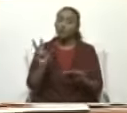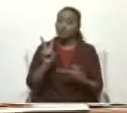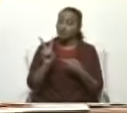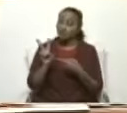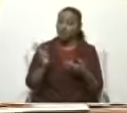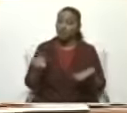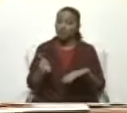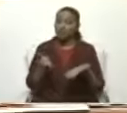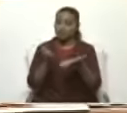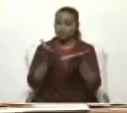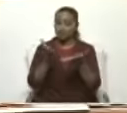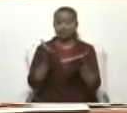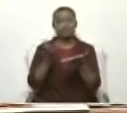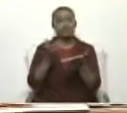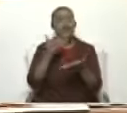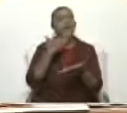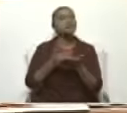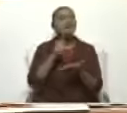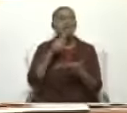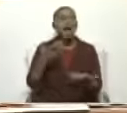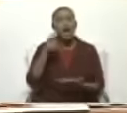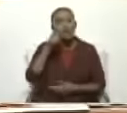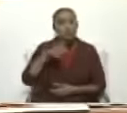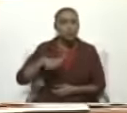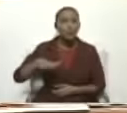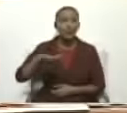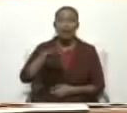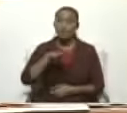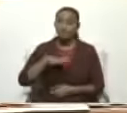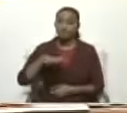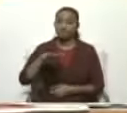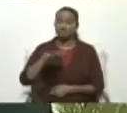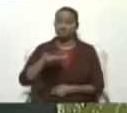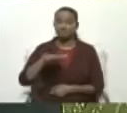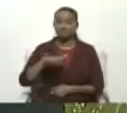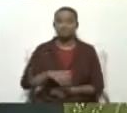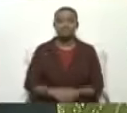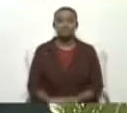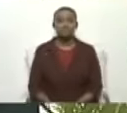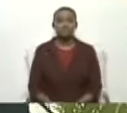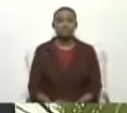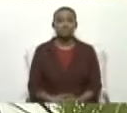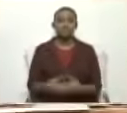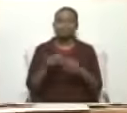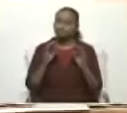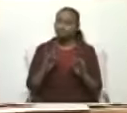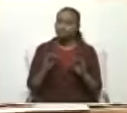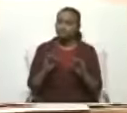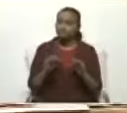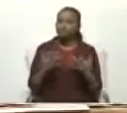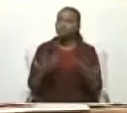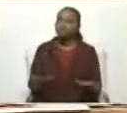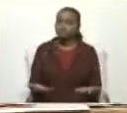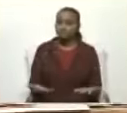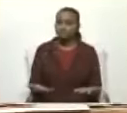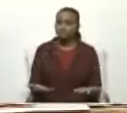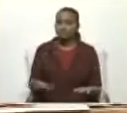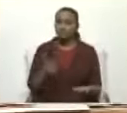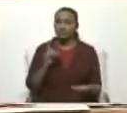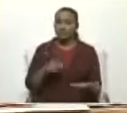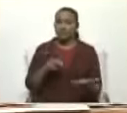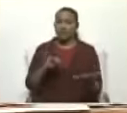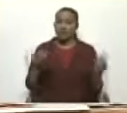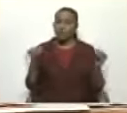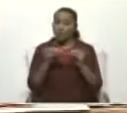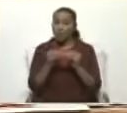su pueblo. Pero gracias también a una política económica coherente. A una línea. Una línea económica